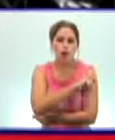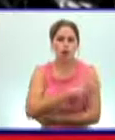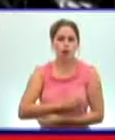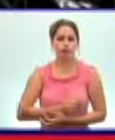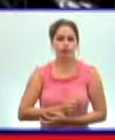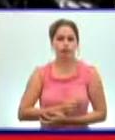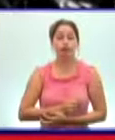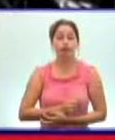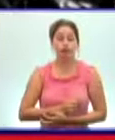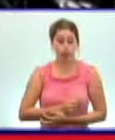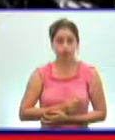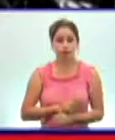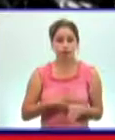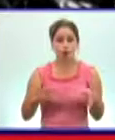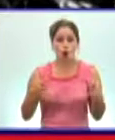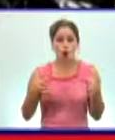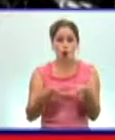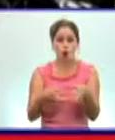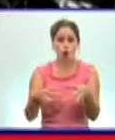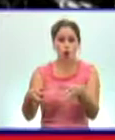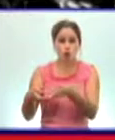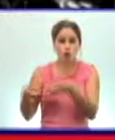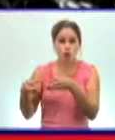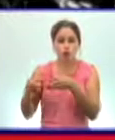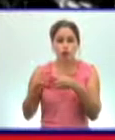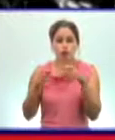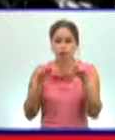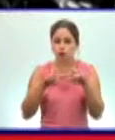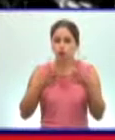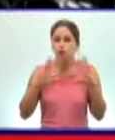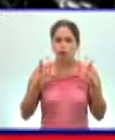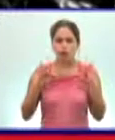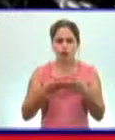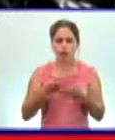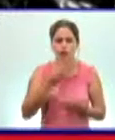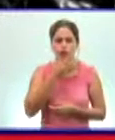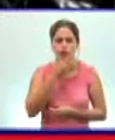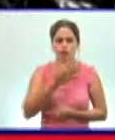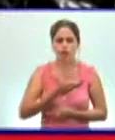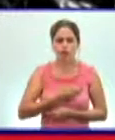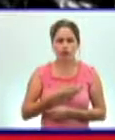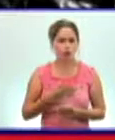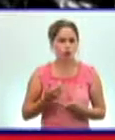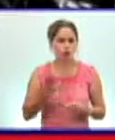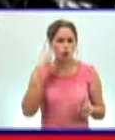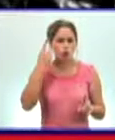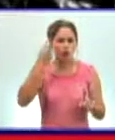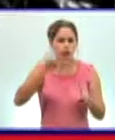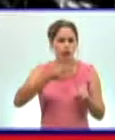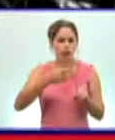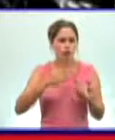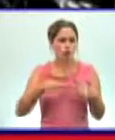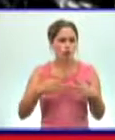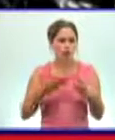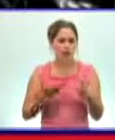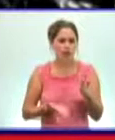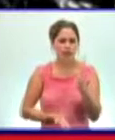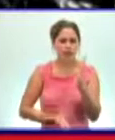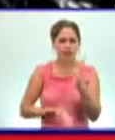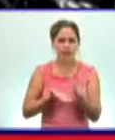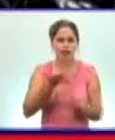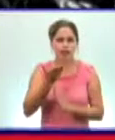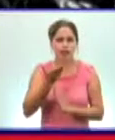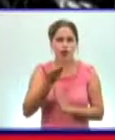las masas populares. Los factores, continúa Fidel, subjetivos influyen, aceleran con sus aciertos o retrasan con